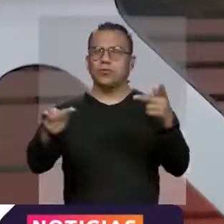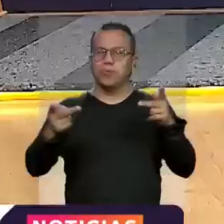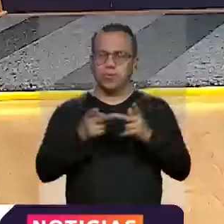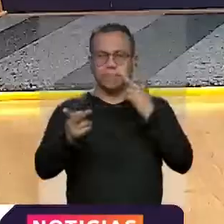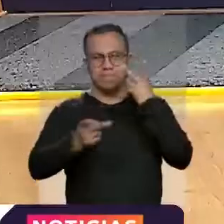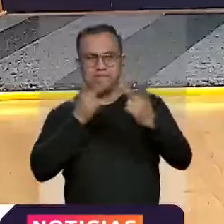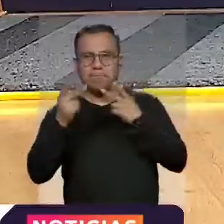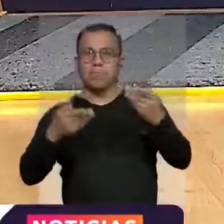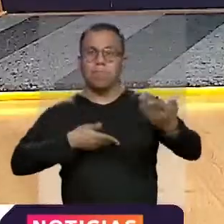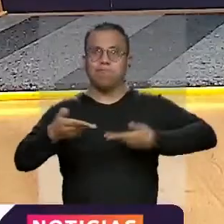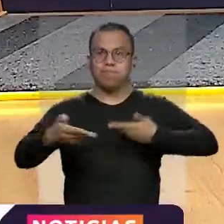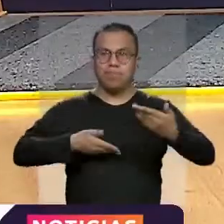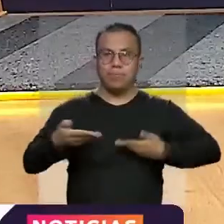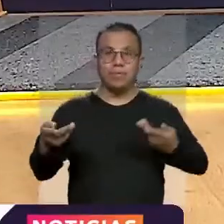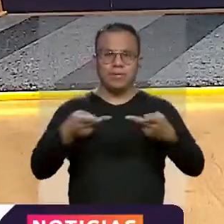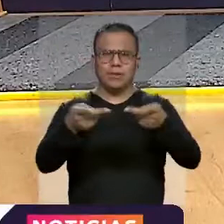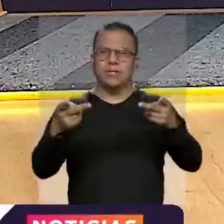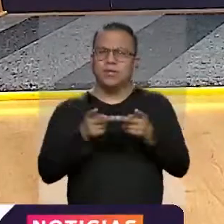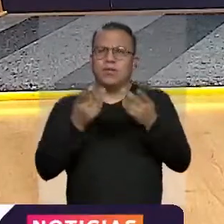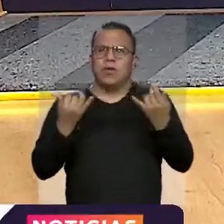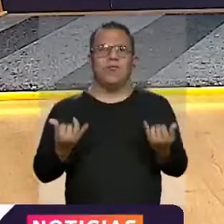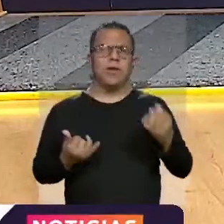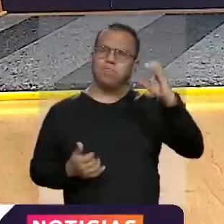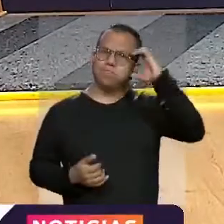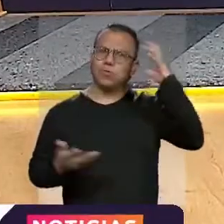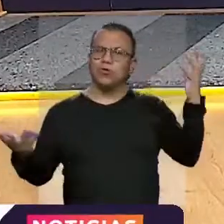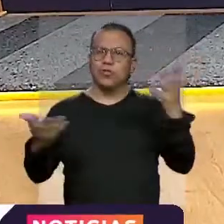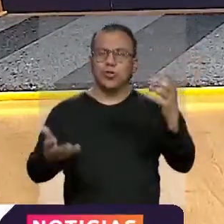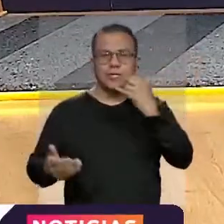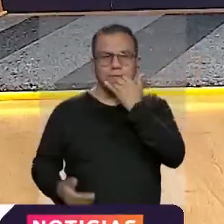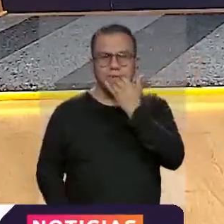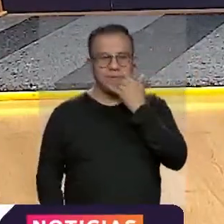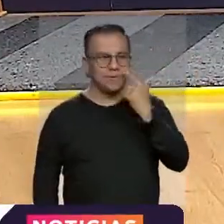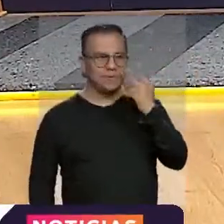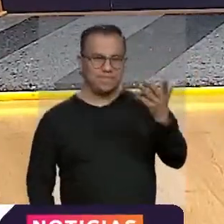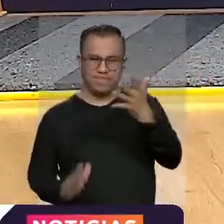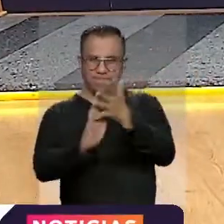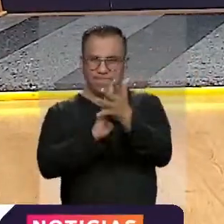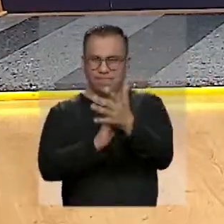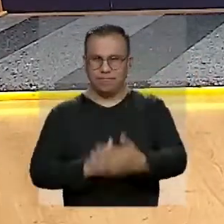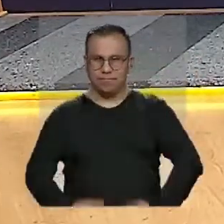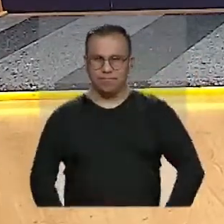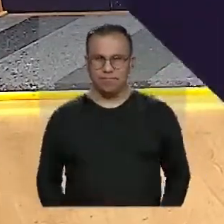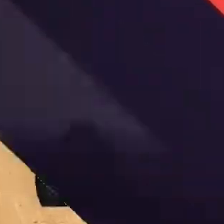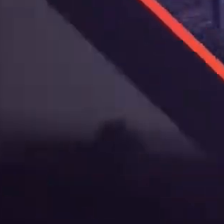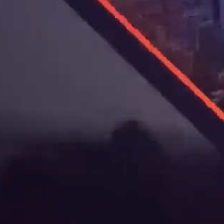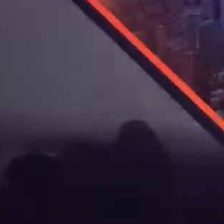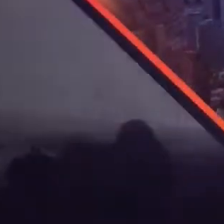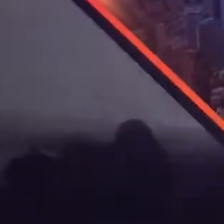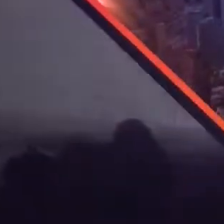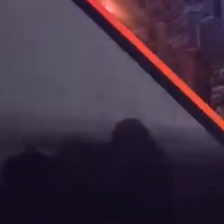visitó varios locales comerciales. ¿En dónde se encuentra y qué es lo que está pasando? Balance a esta hora.